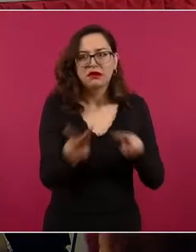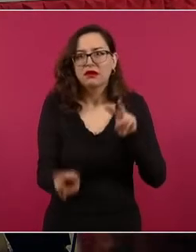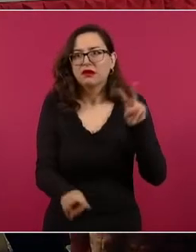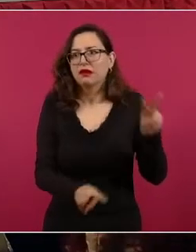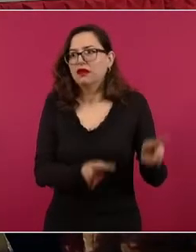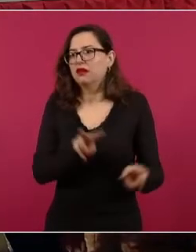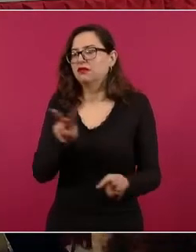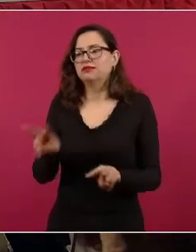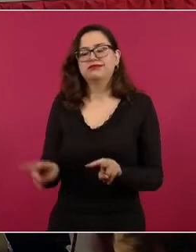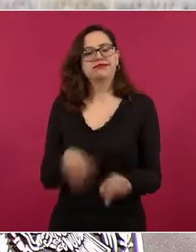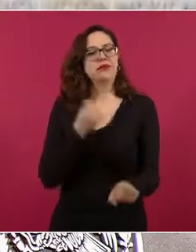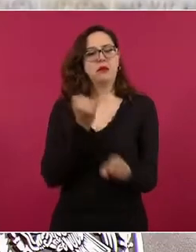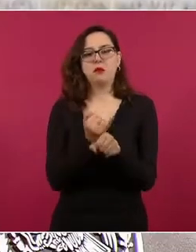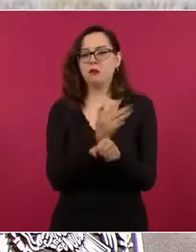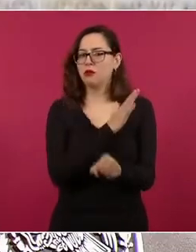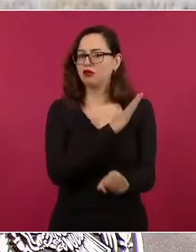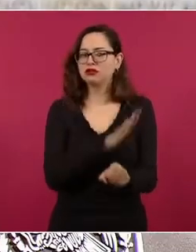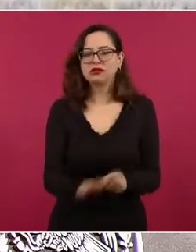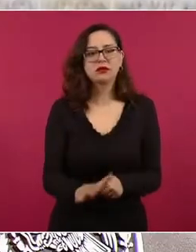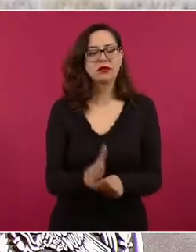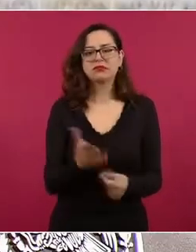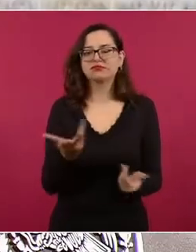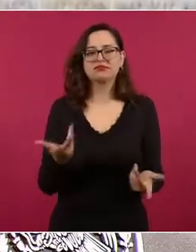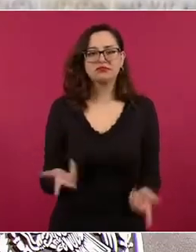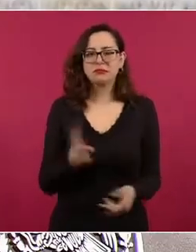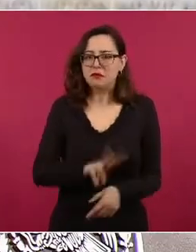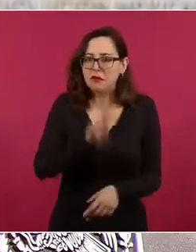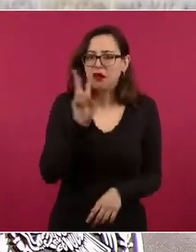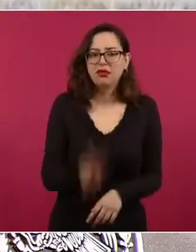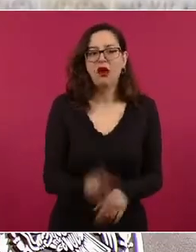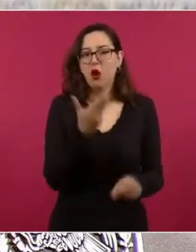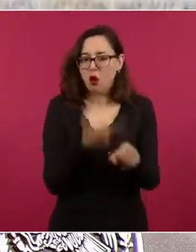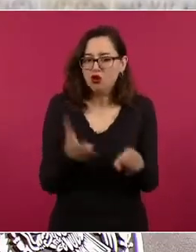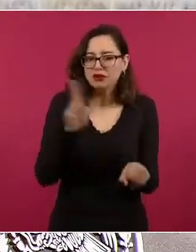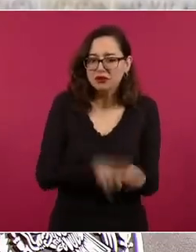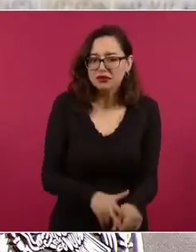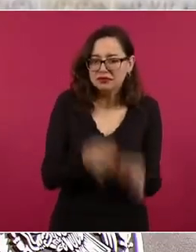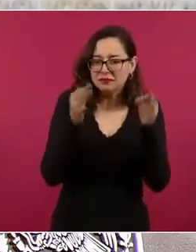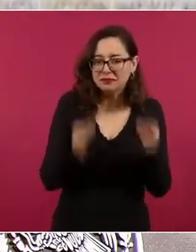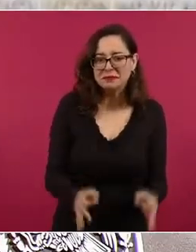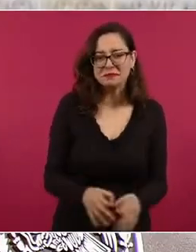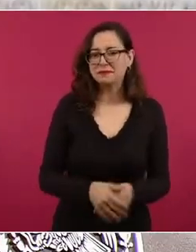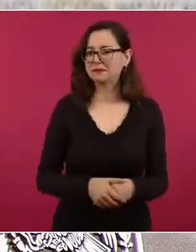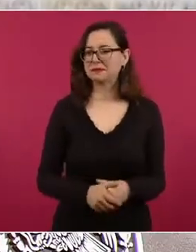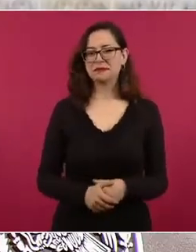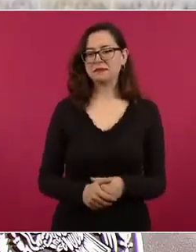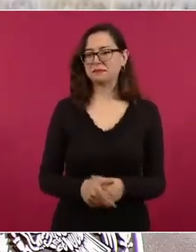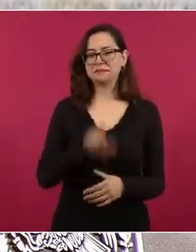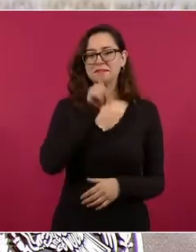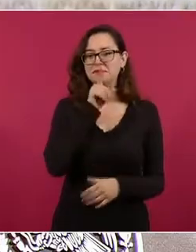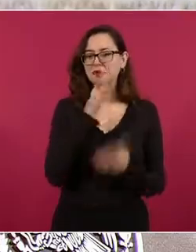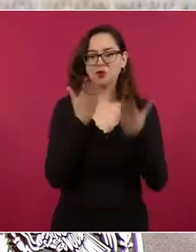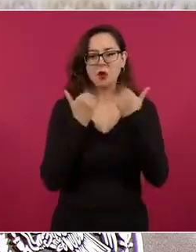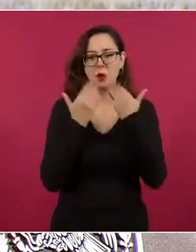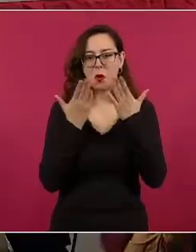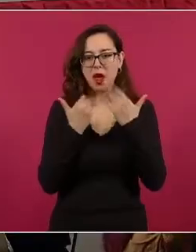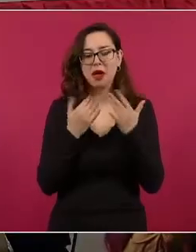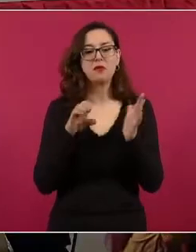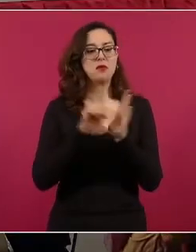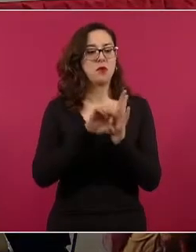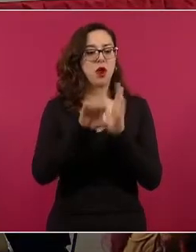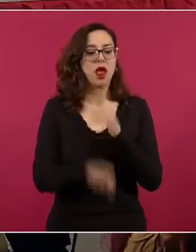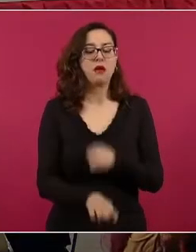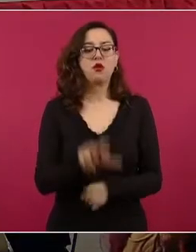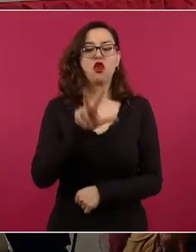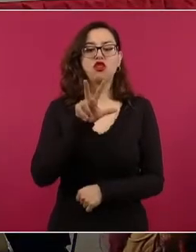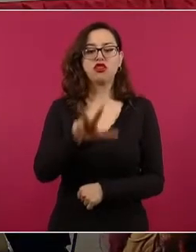la operación para que realmente les podamos llamar hospitales. Pongo algunos ejemplos: 18 rayos X que